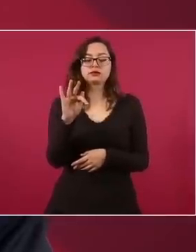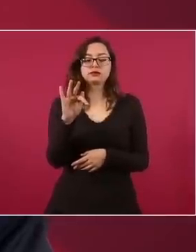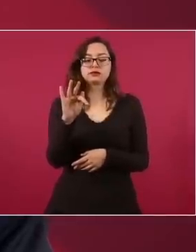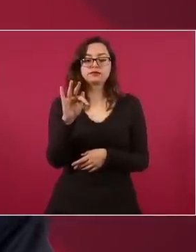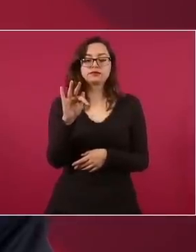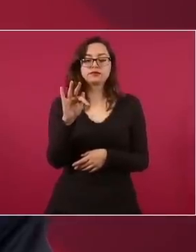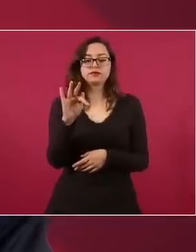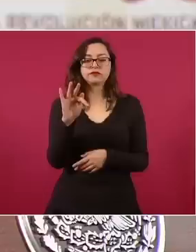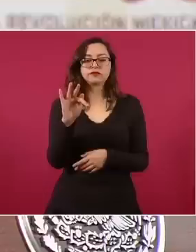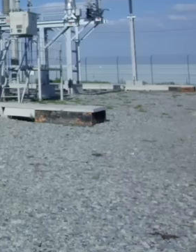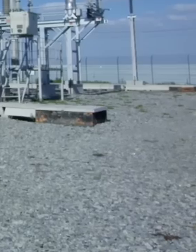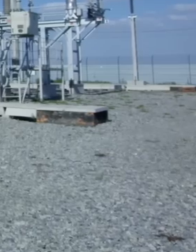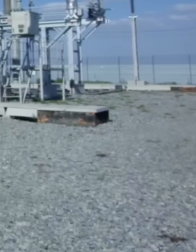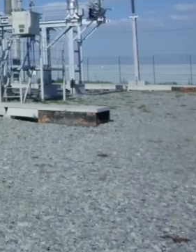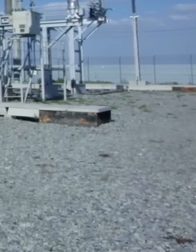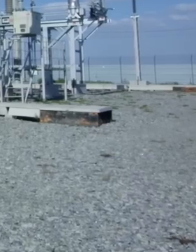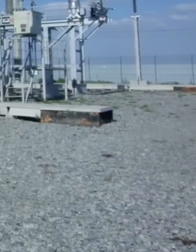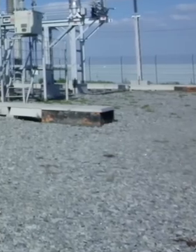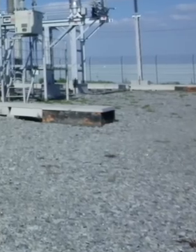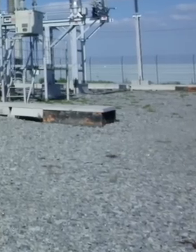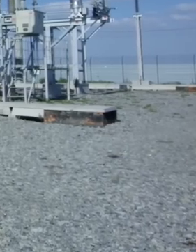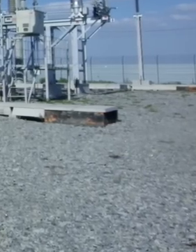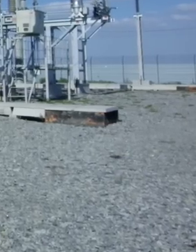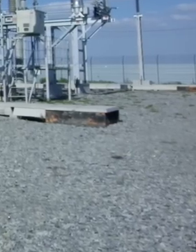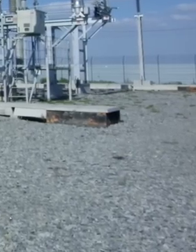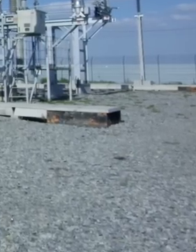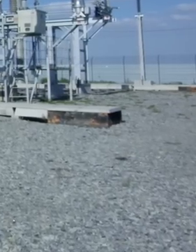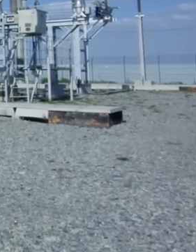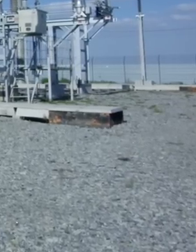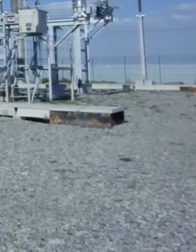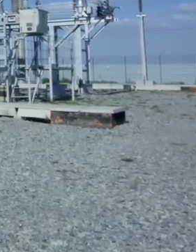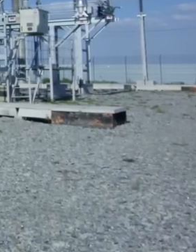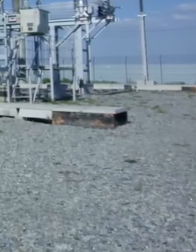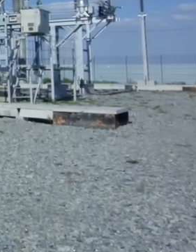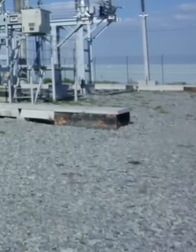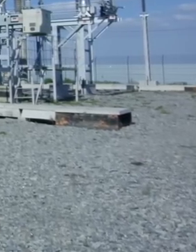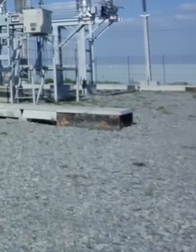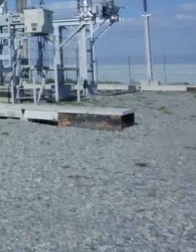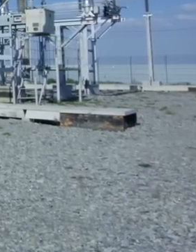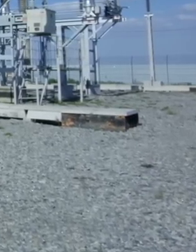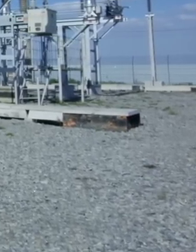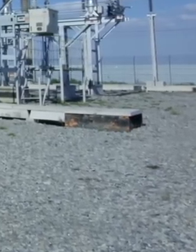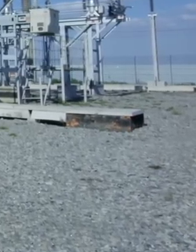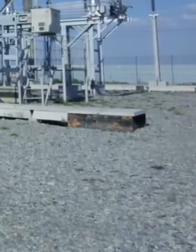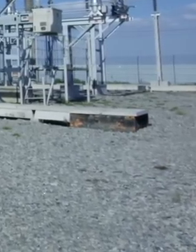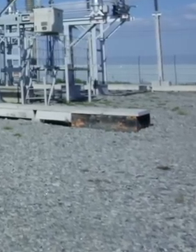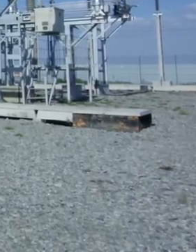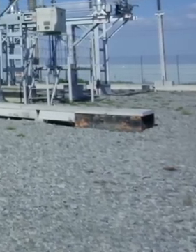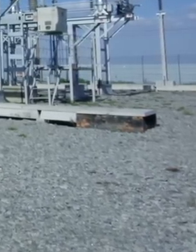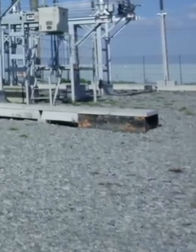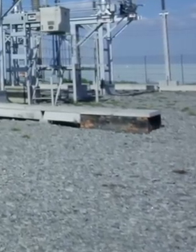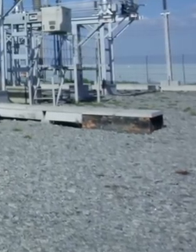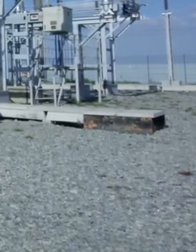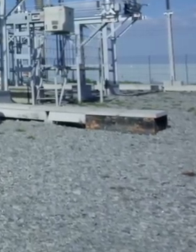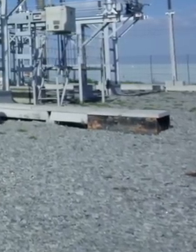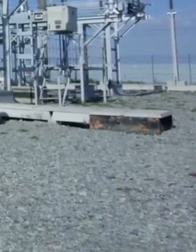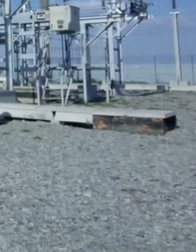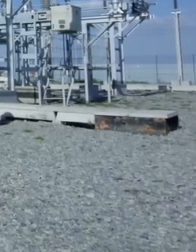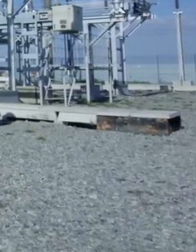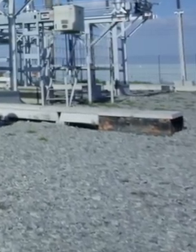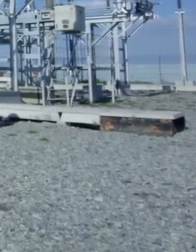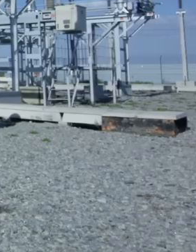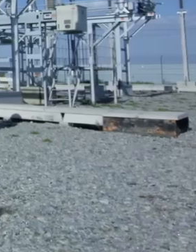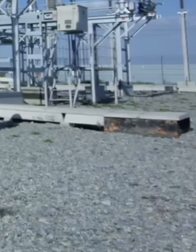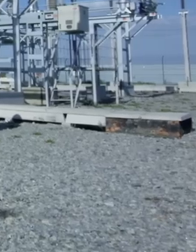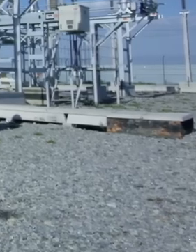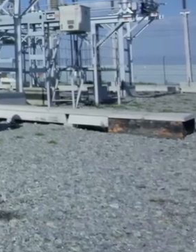que se impulse de manera bilateral y aún en términos